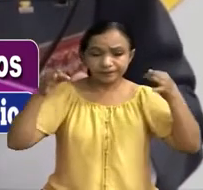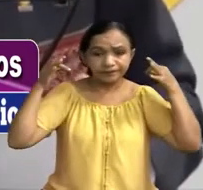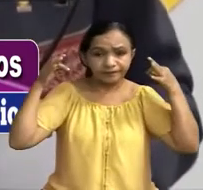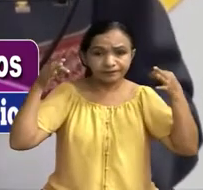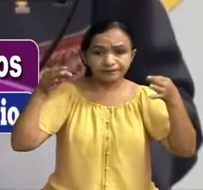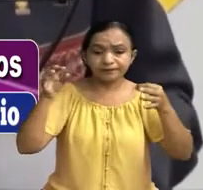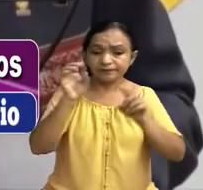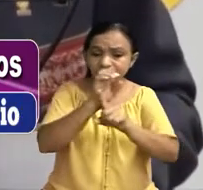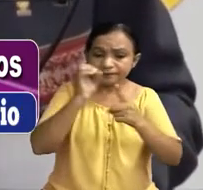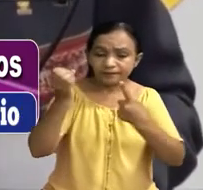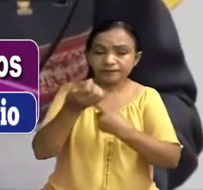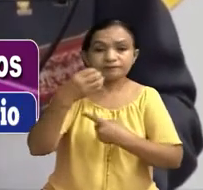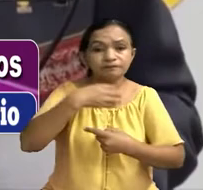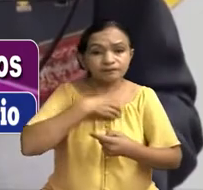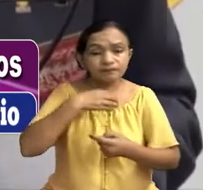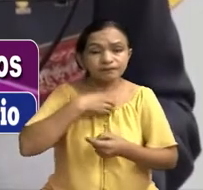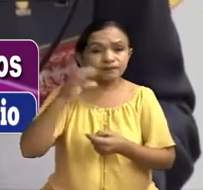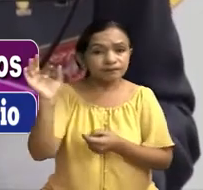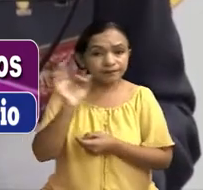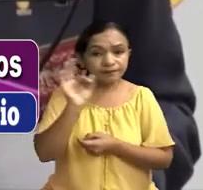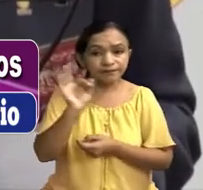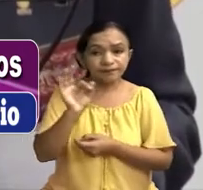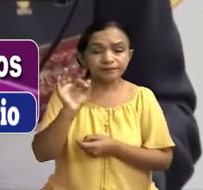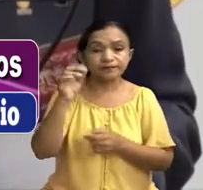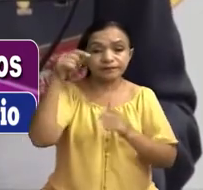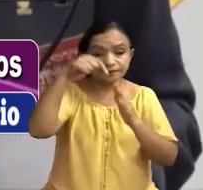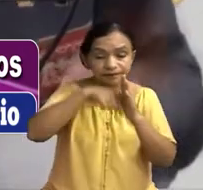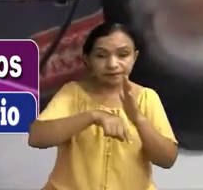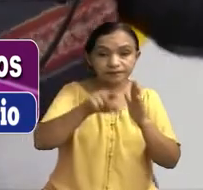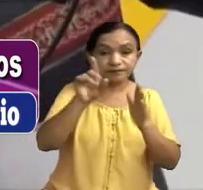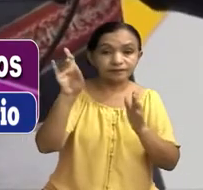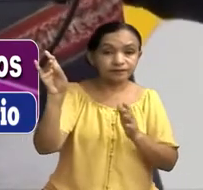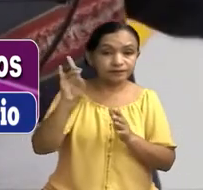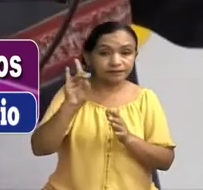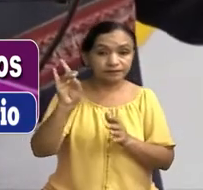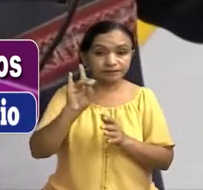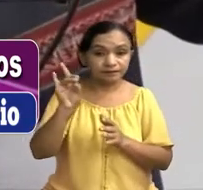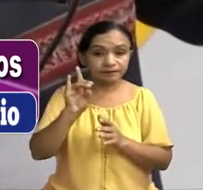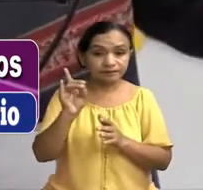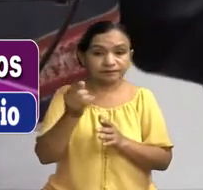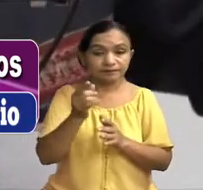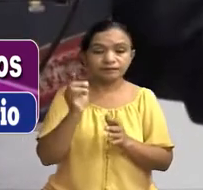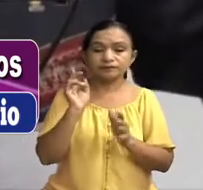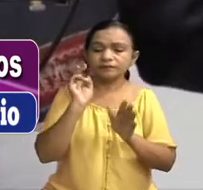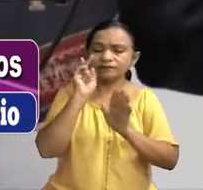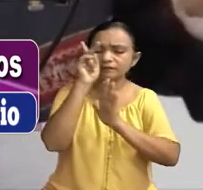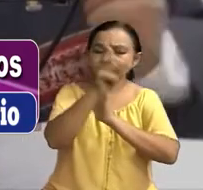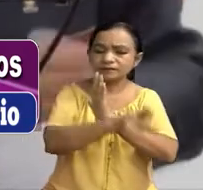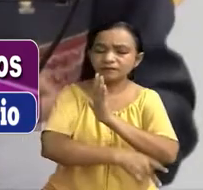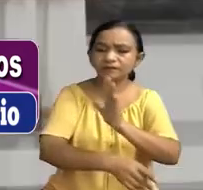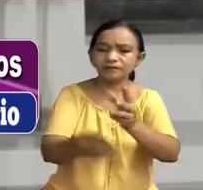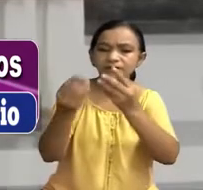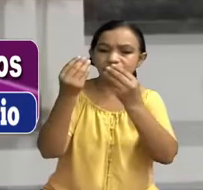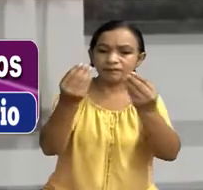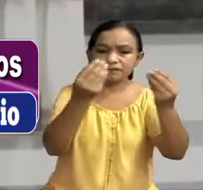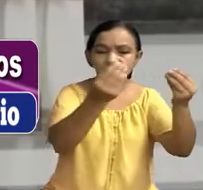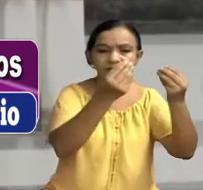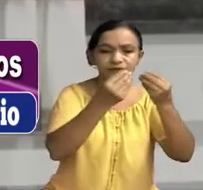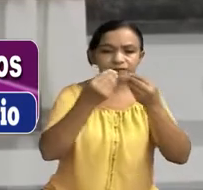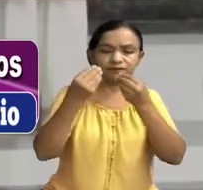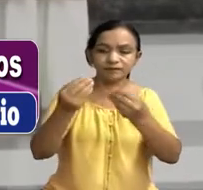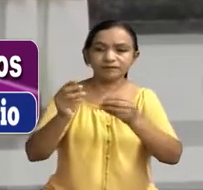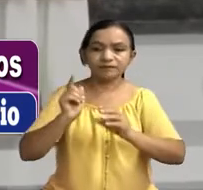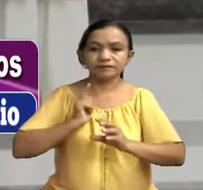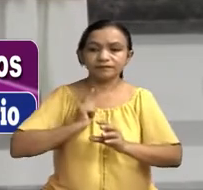forma de organización. Y eso es lo que está ahí en el fondo, no solo en Bolivia, sino en una buena parte de nuestros países, donde ahí está